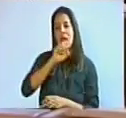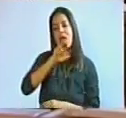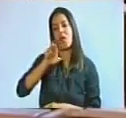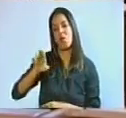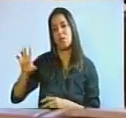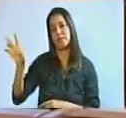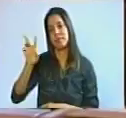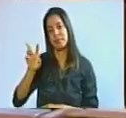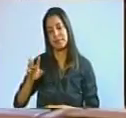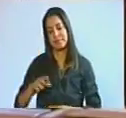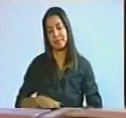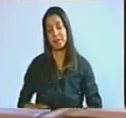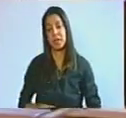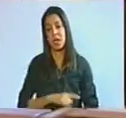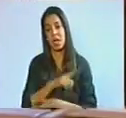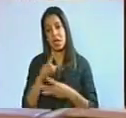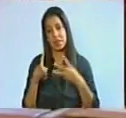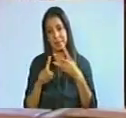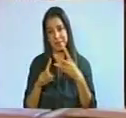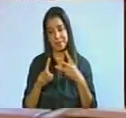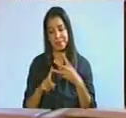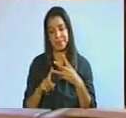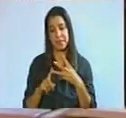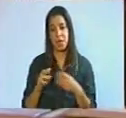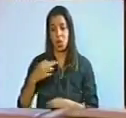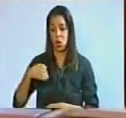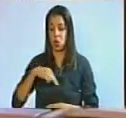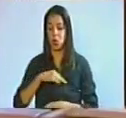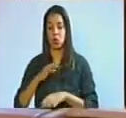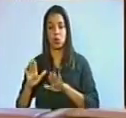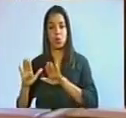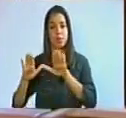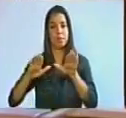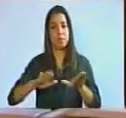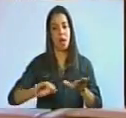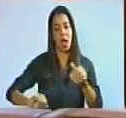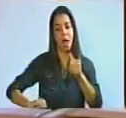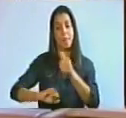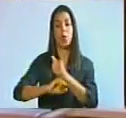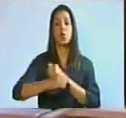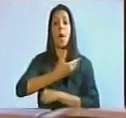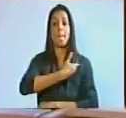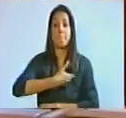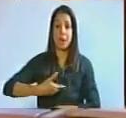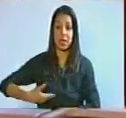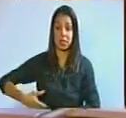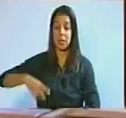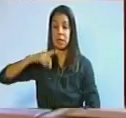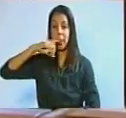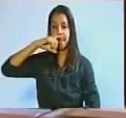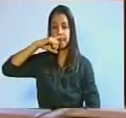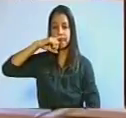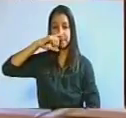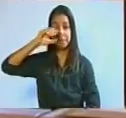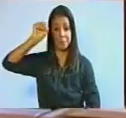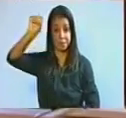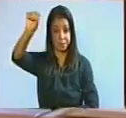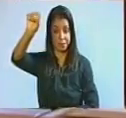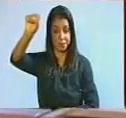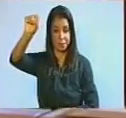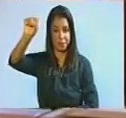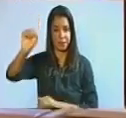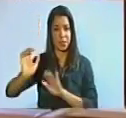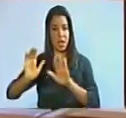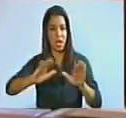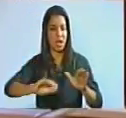criminal. Tercero, respaldar la disposición del jefe de Estado de la República Bolivariana de